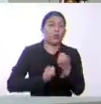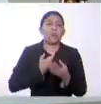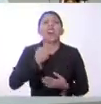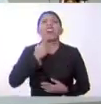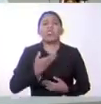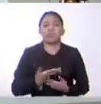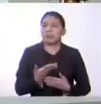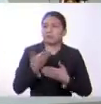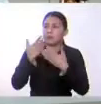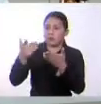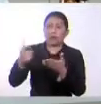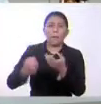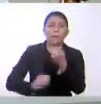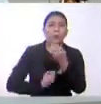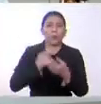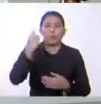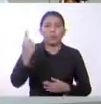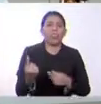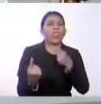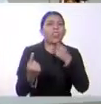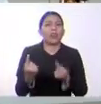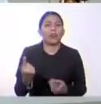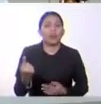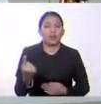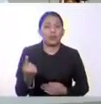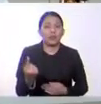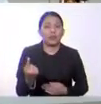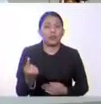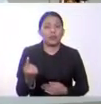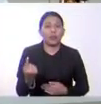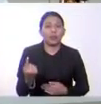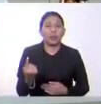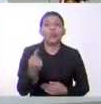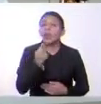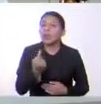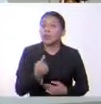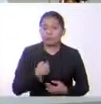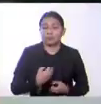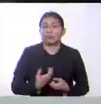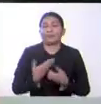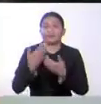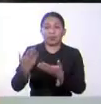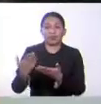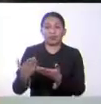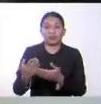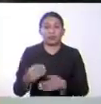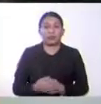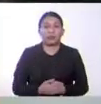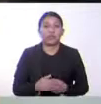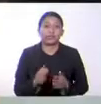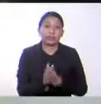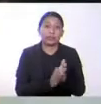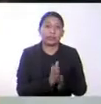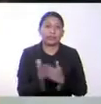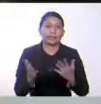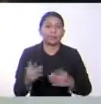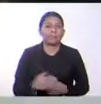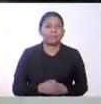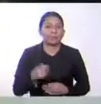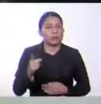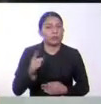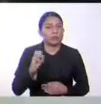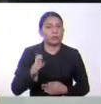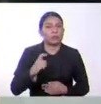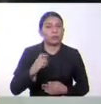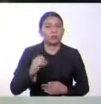estaría dirigido esa voz lírica? ¿A quién se está transmitiendo el mensaje? interesante porque hay una exhortación y